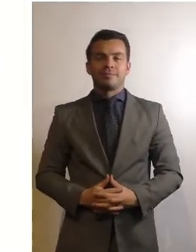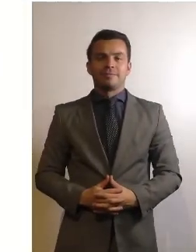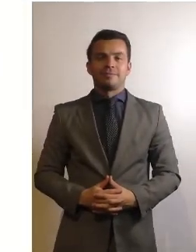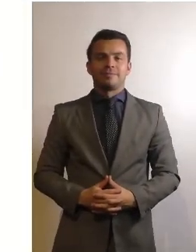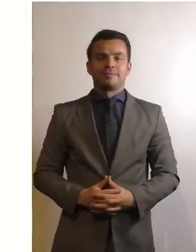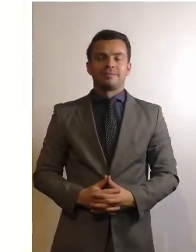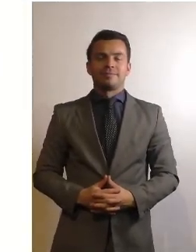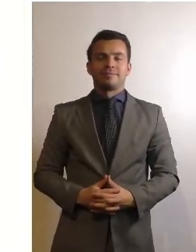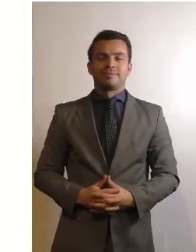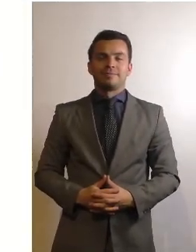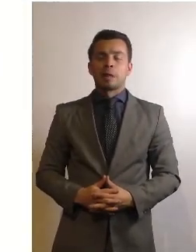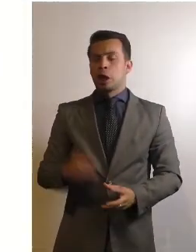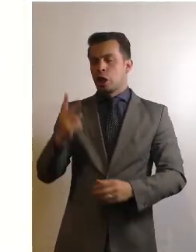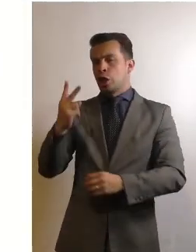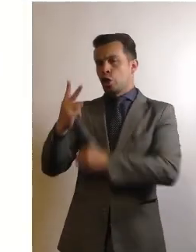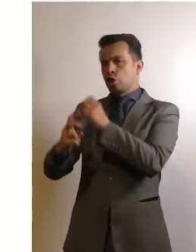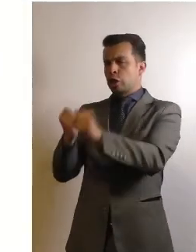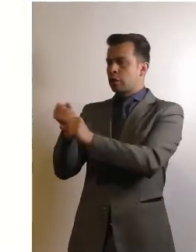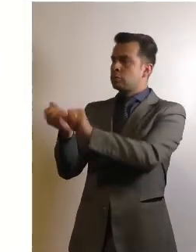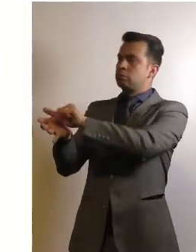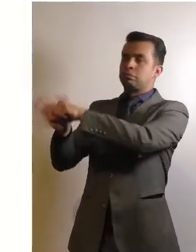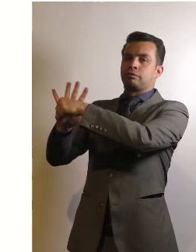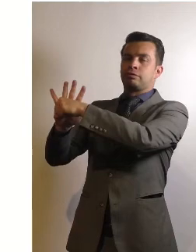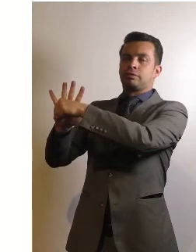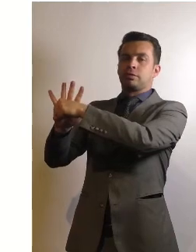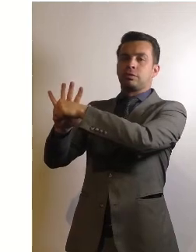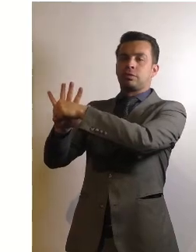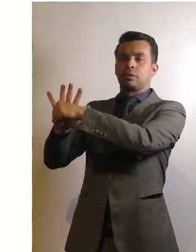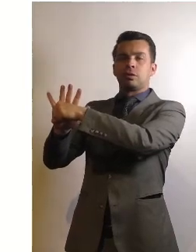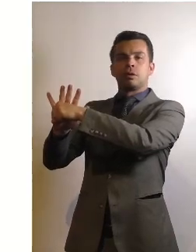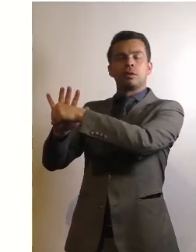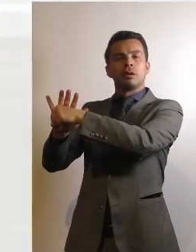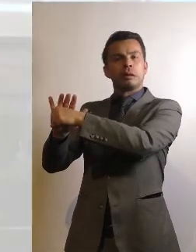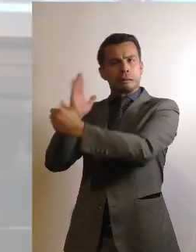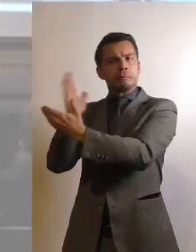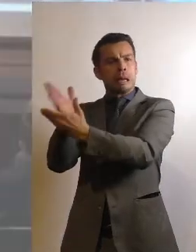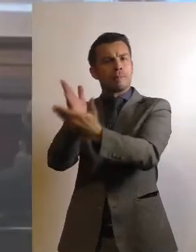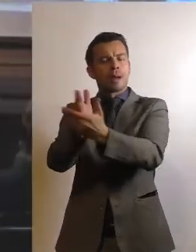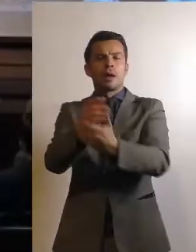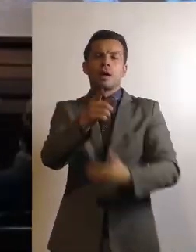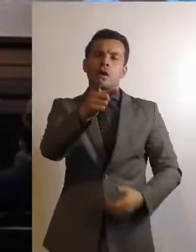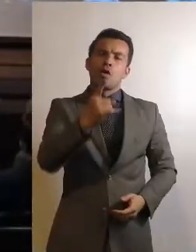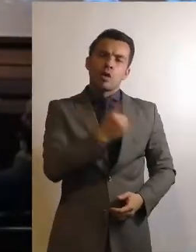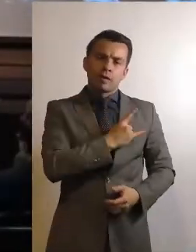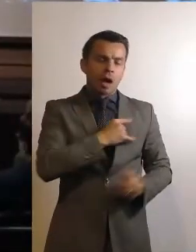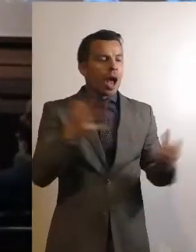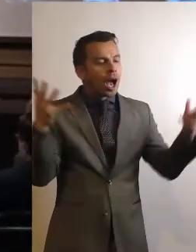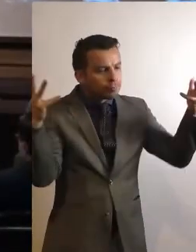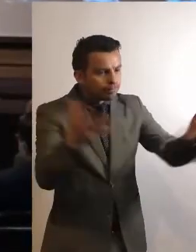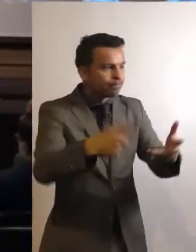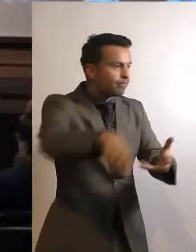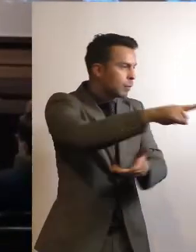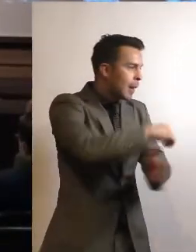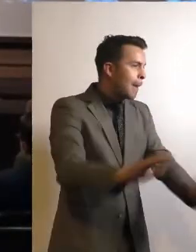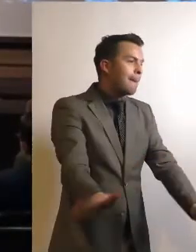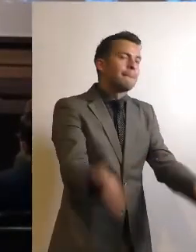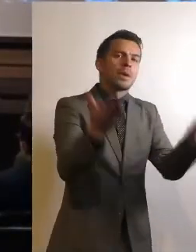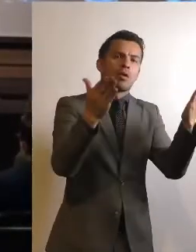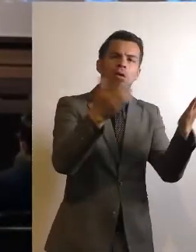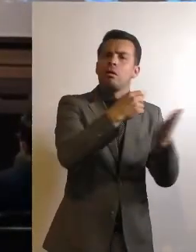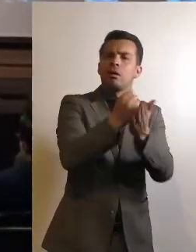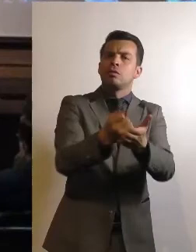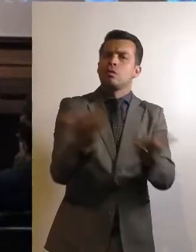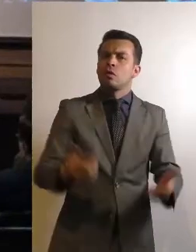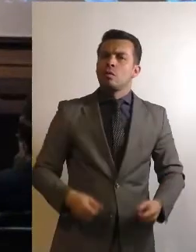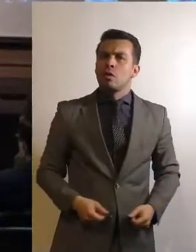Durante la pandemia, ¿cómo la universidad apoyó al bienestar de nuestra comunidad? Invitamos a Jimena Marín, directora. Bueno, buenos días a todos.